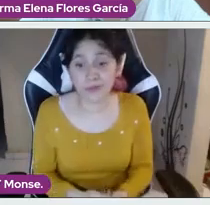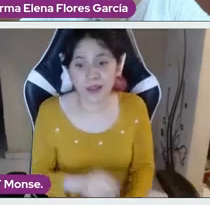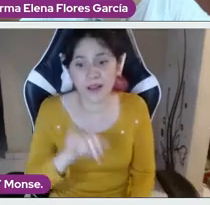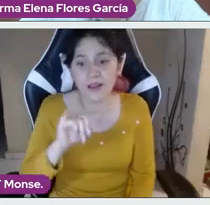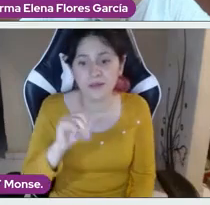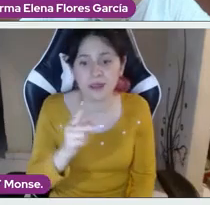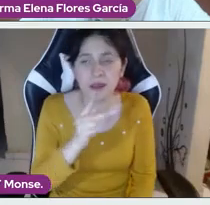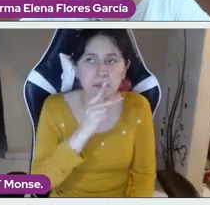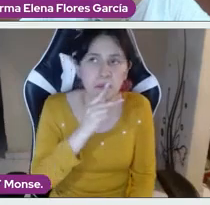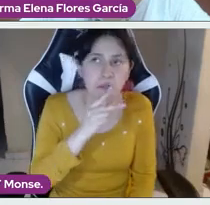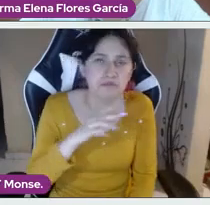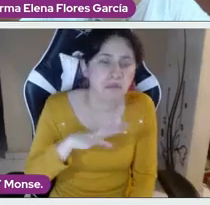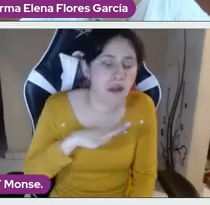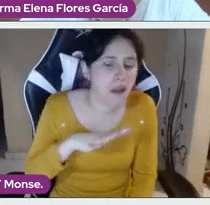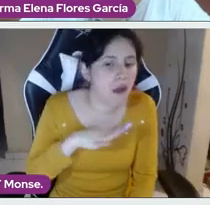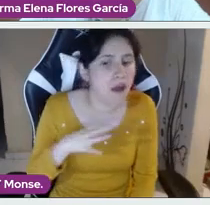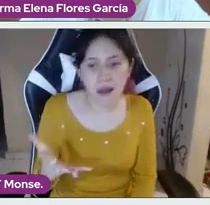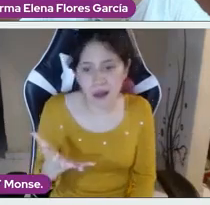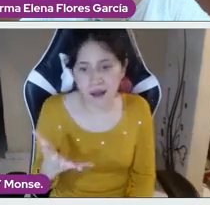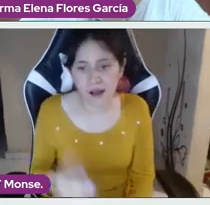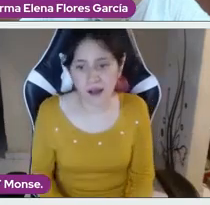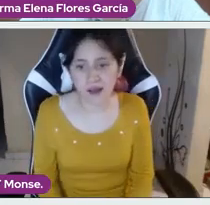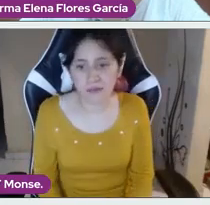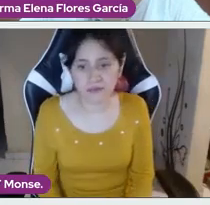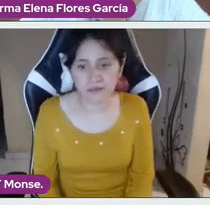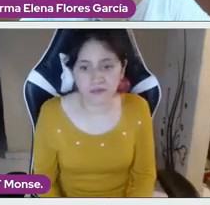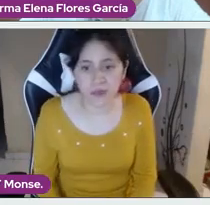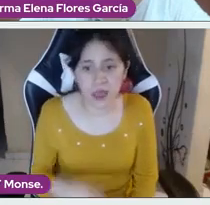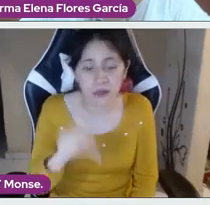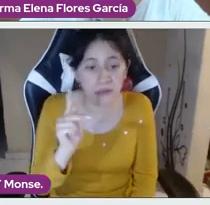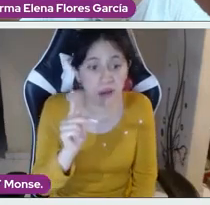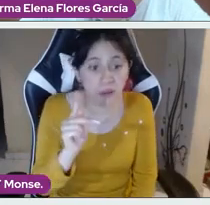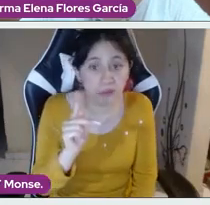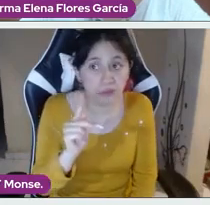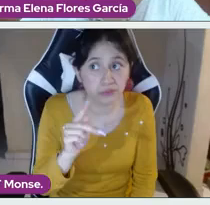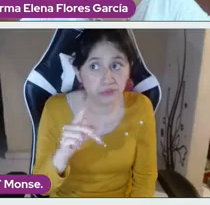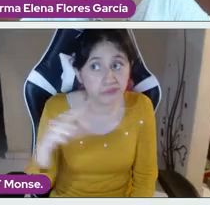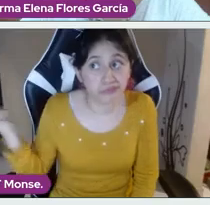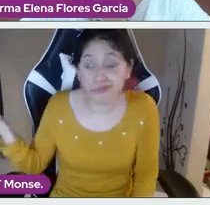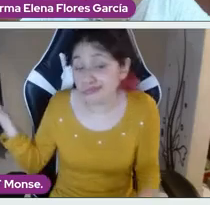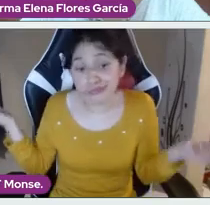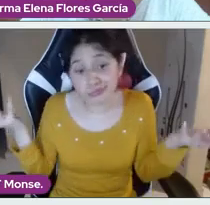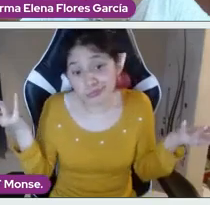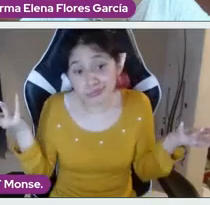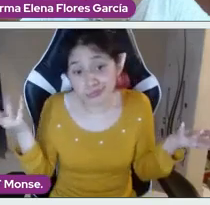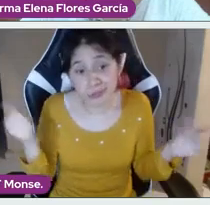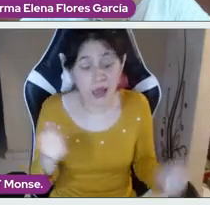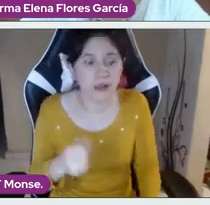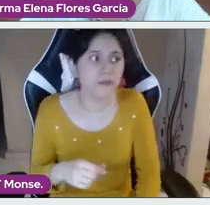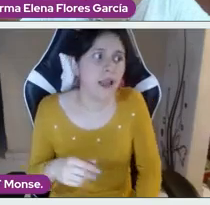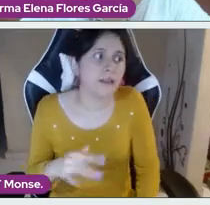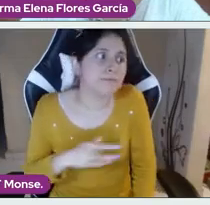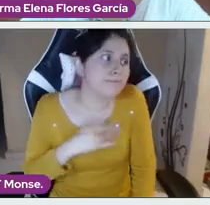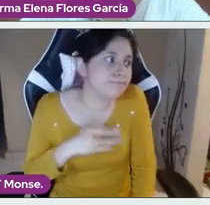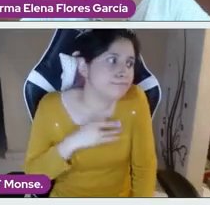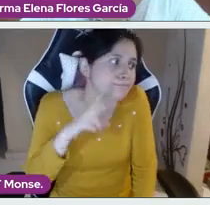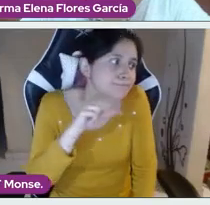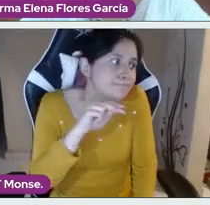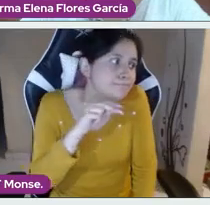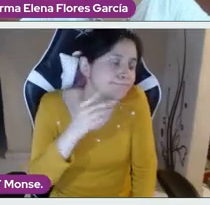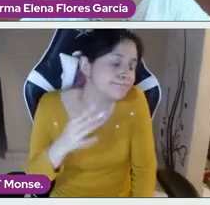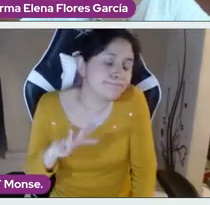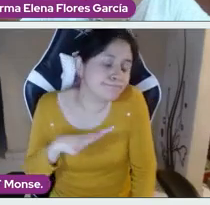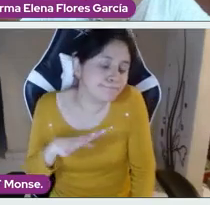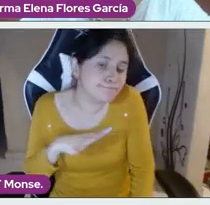sea, sabemos que hay un papá que está presente por ahí, pero está ausente emocionalmente, sentimentalmente. Entonces,